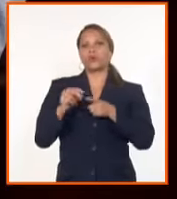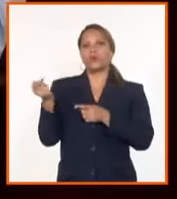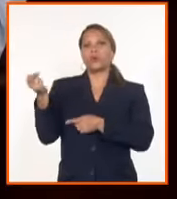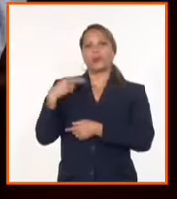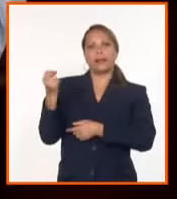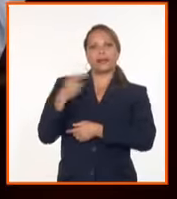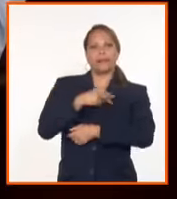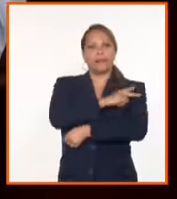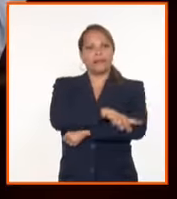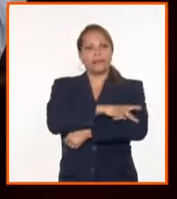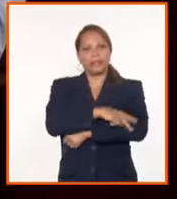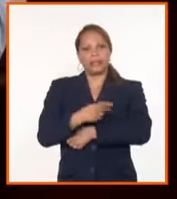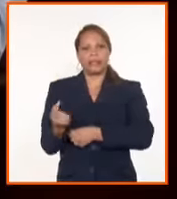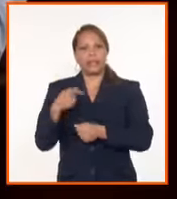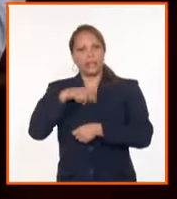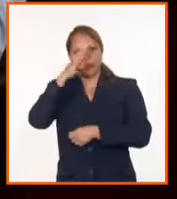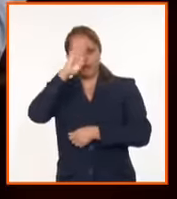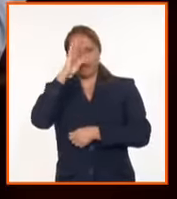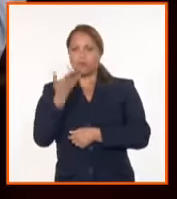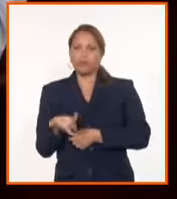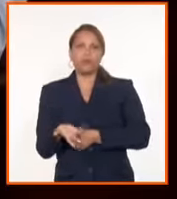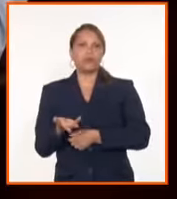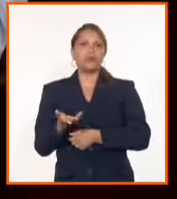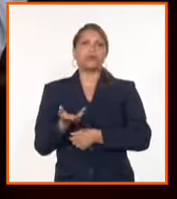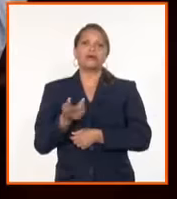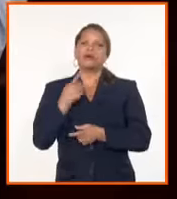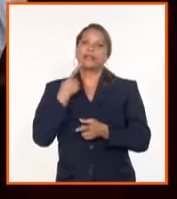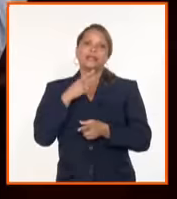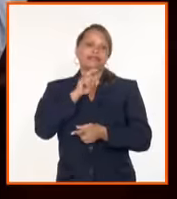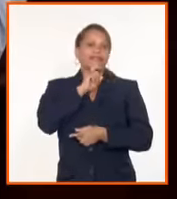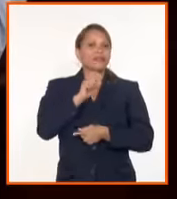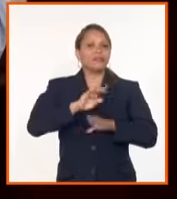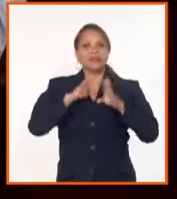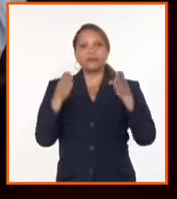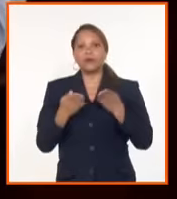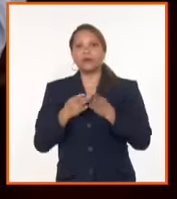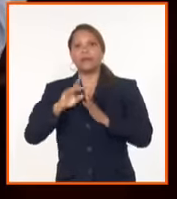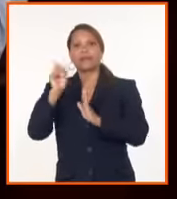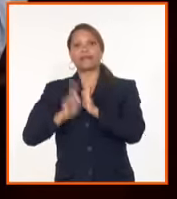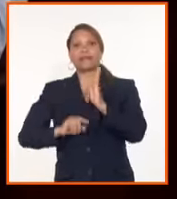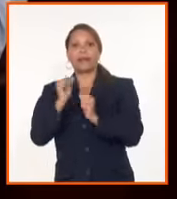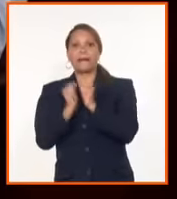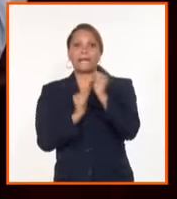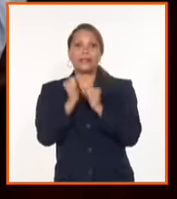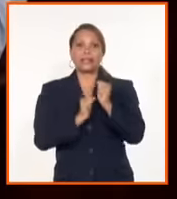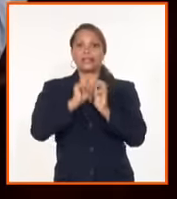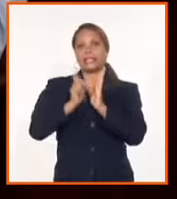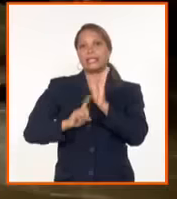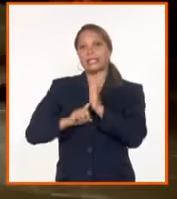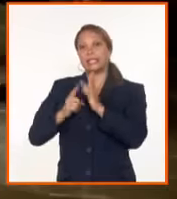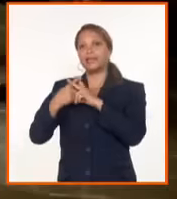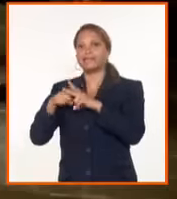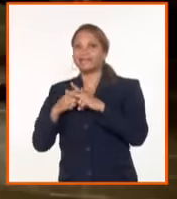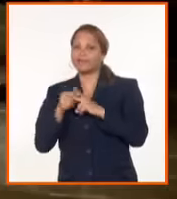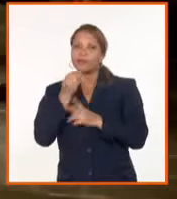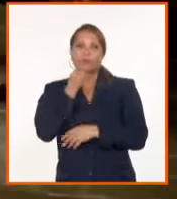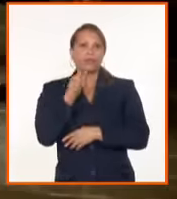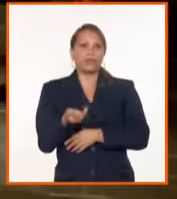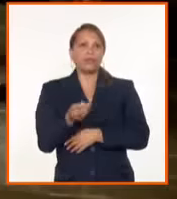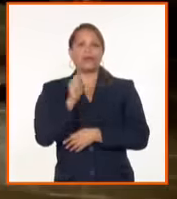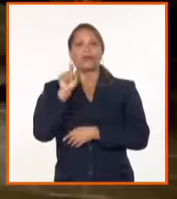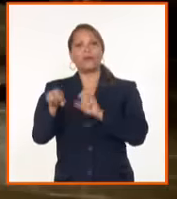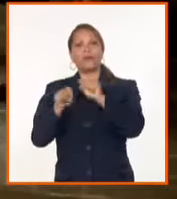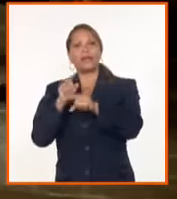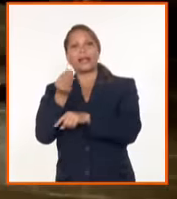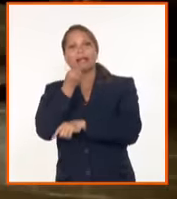exportaciones. Dejamos de tener financiamiento para reparar las plantas electroenergéticas, para comprar el petróleo y los alimentos que necesitaba,